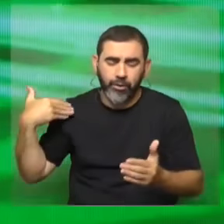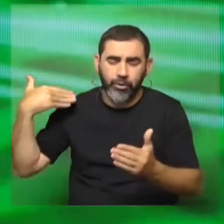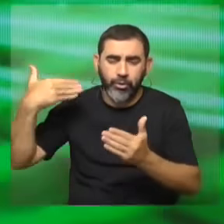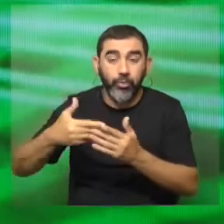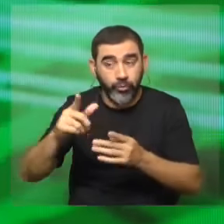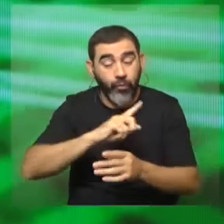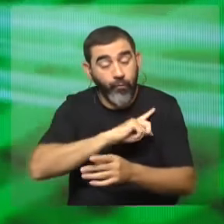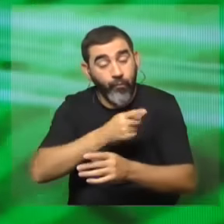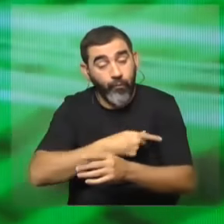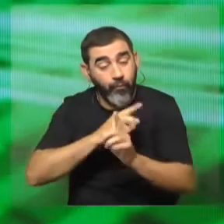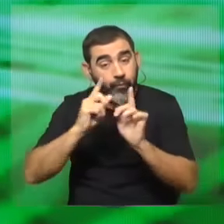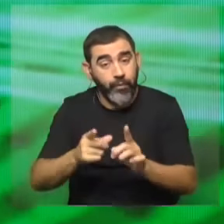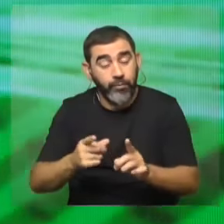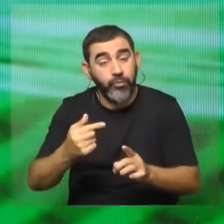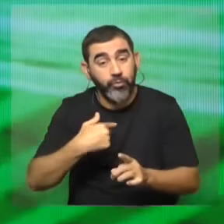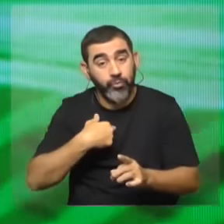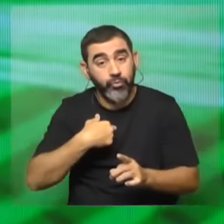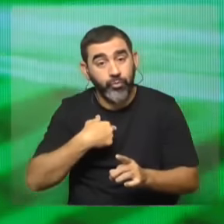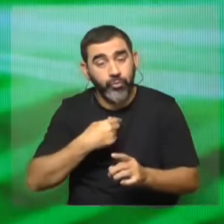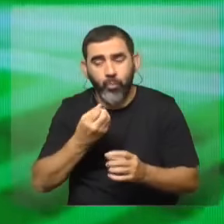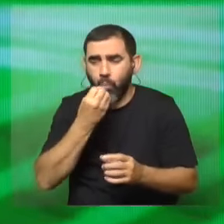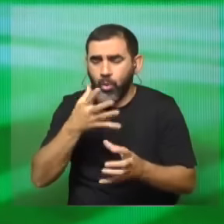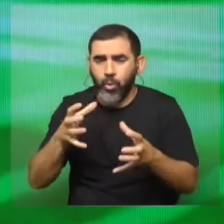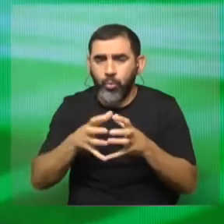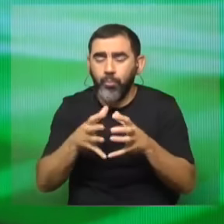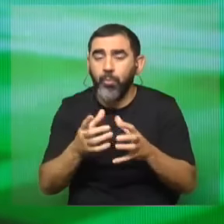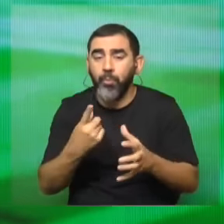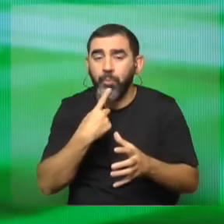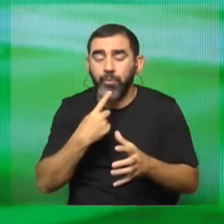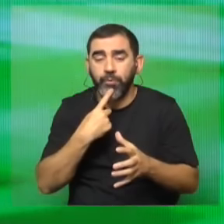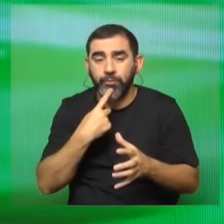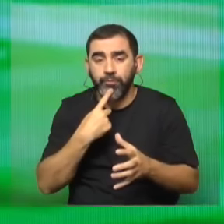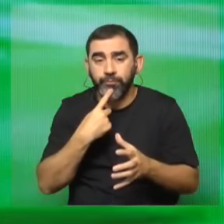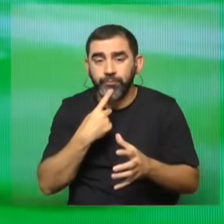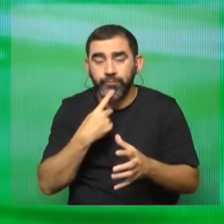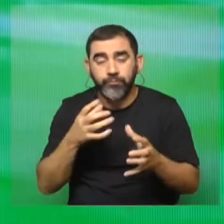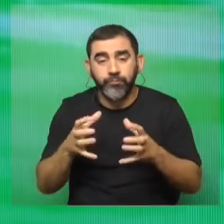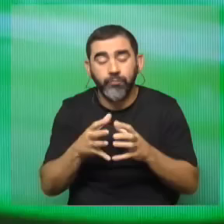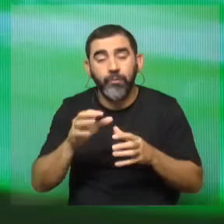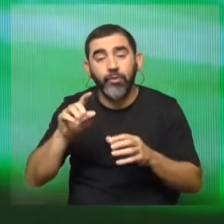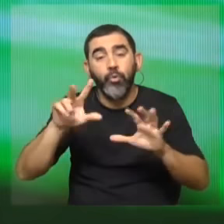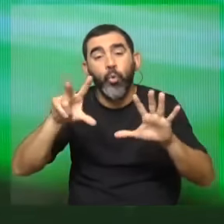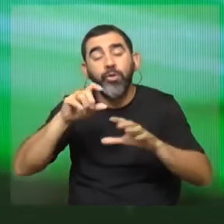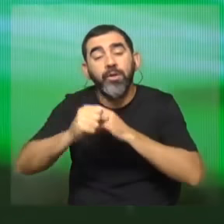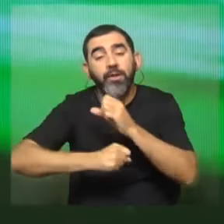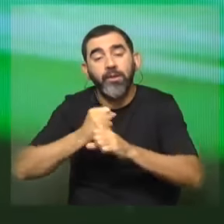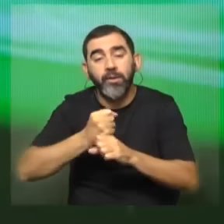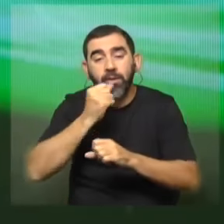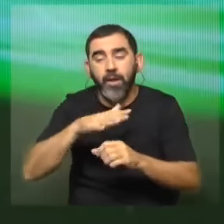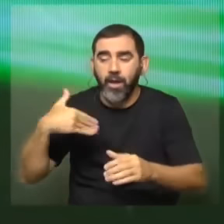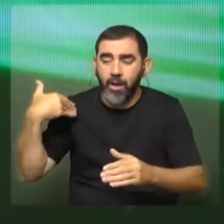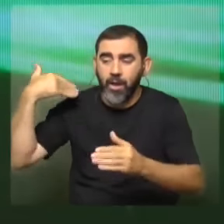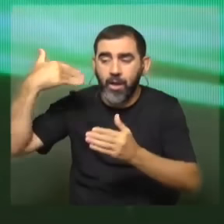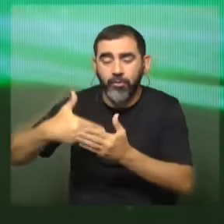fortaleza También nosotros yo pertenezco a un gran partido un partido con más de 180 años de historia uno de los más